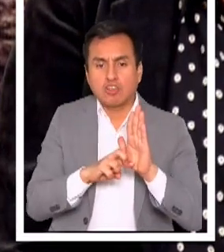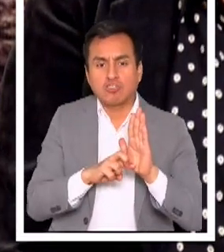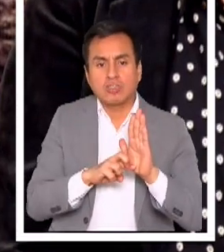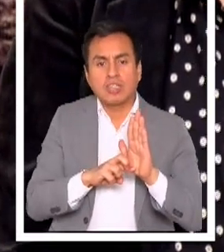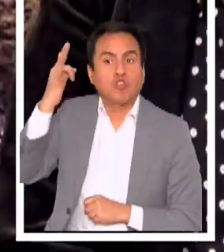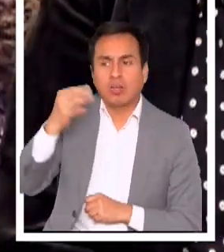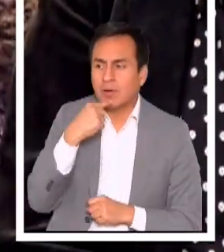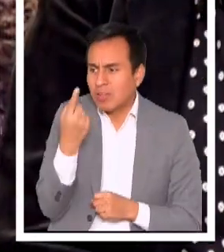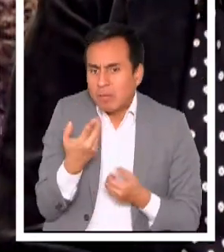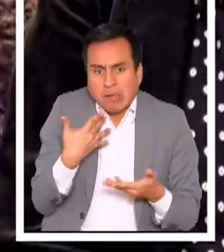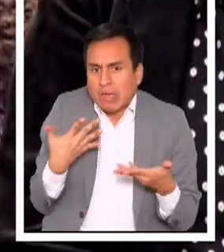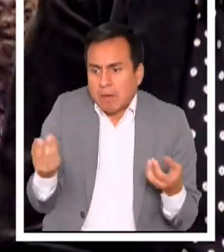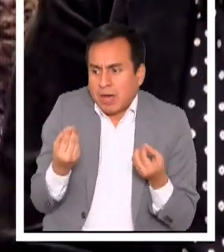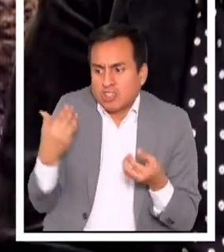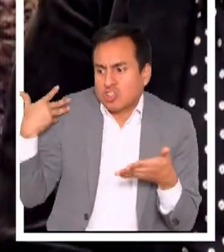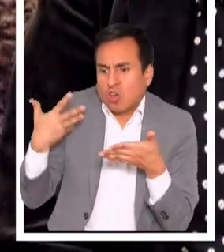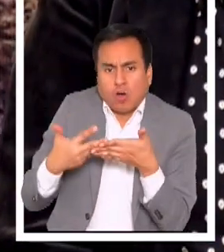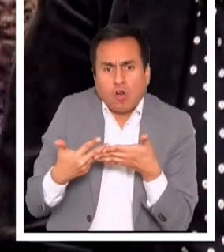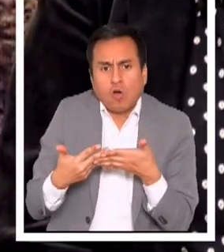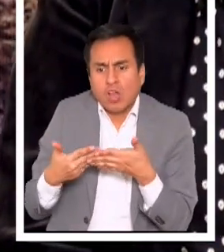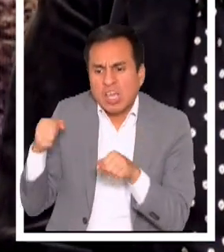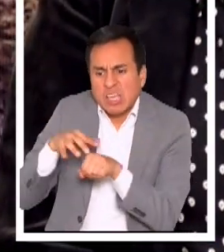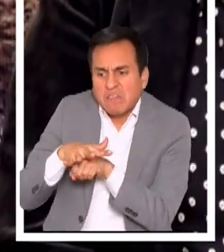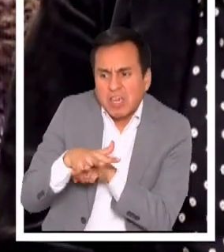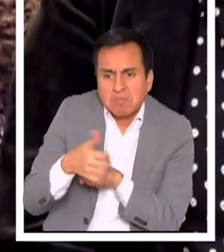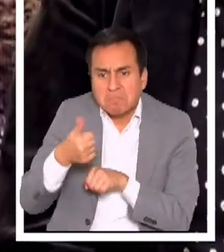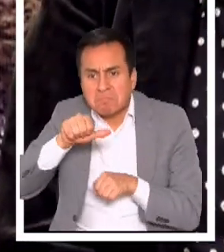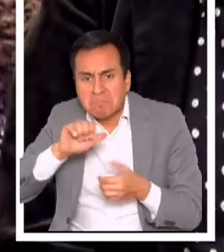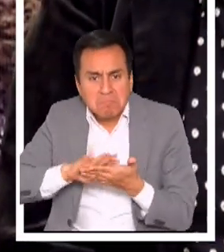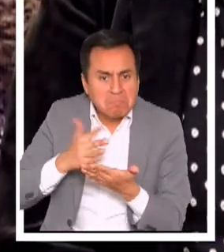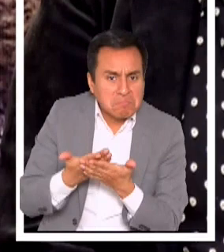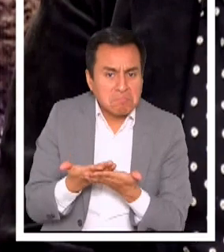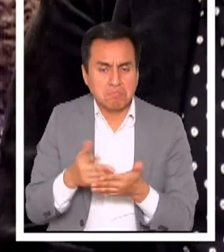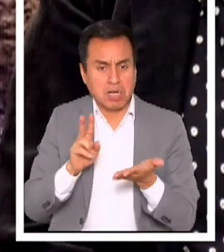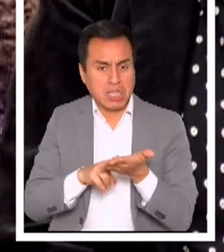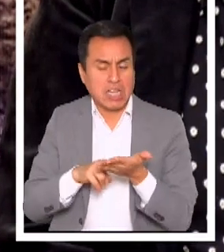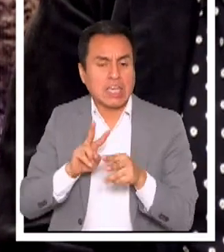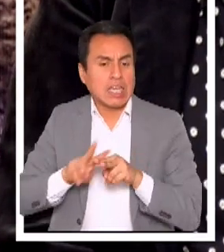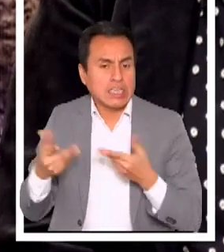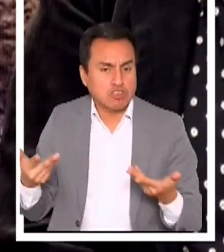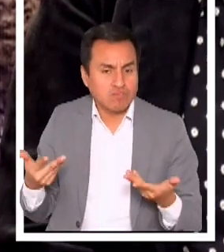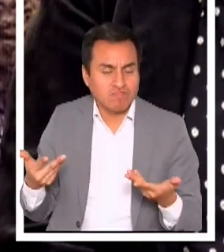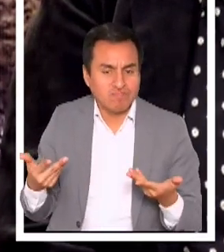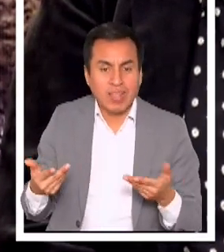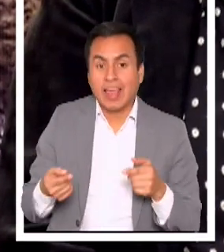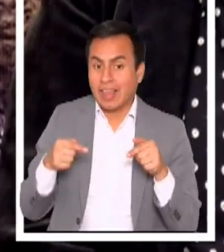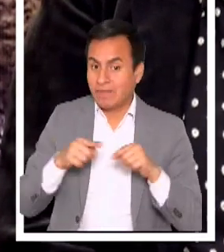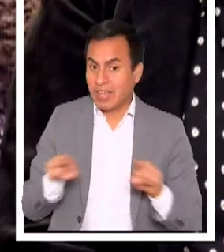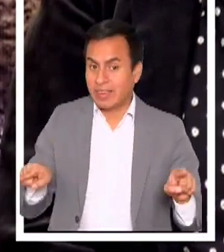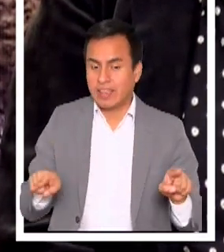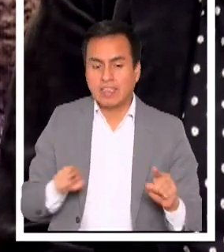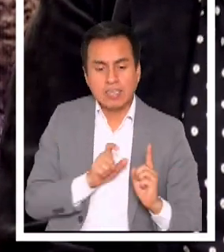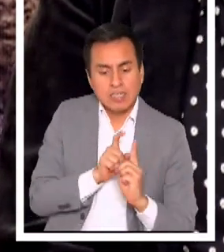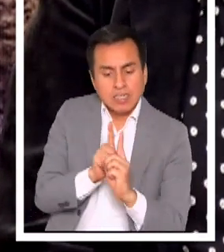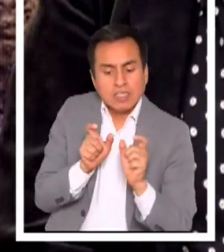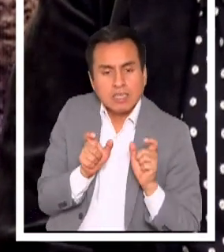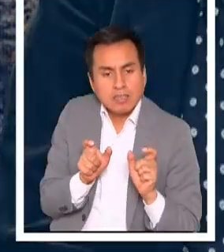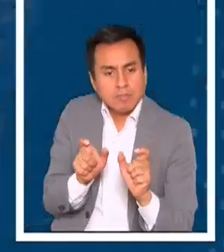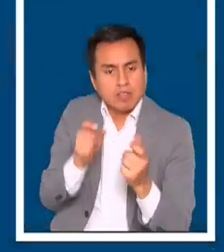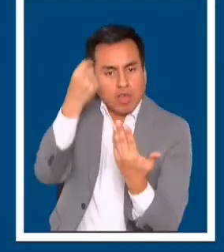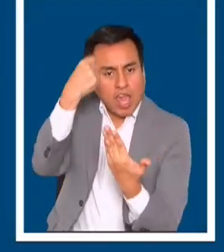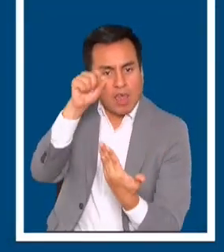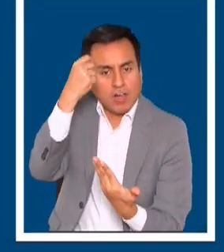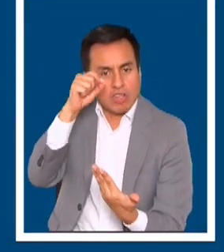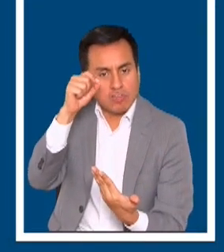incentivos tributarios a la inversión la productividad y la formalización así como beneficios para la clase media y el nuevo régimen